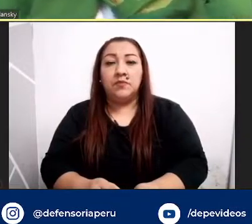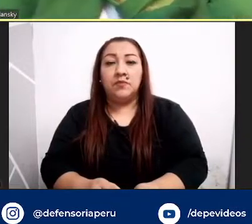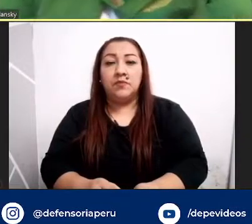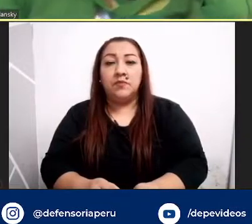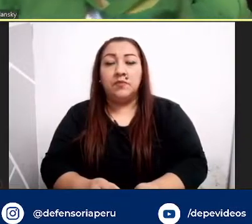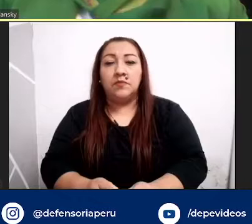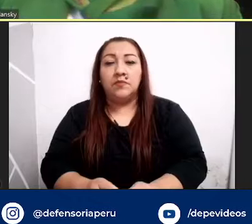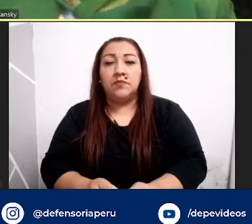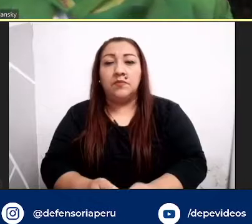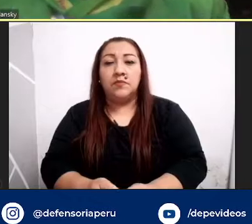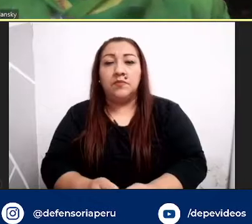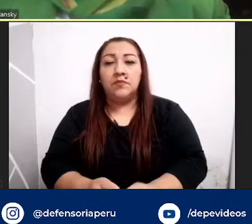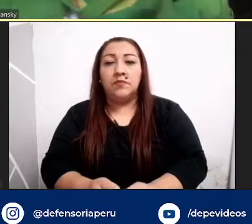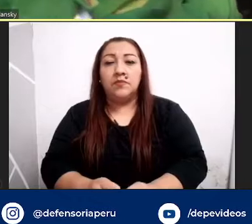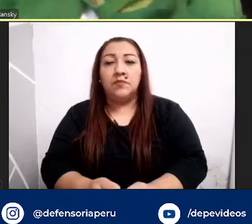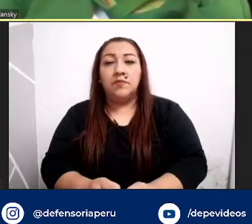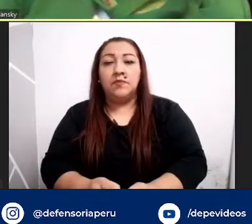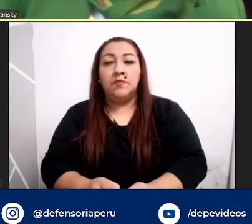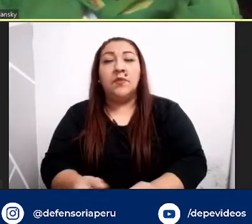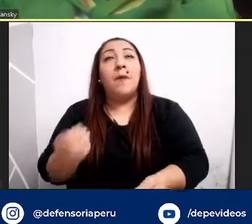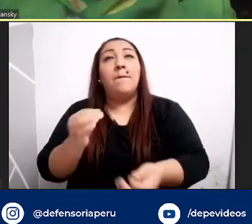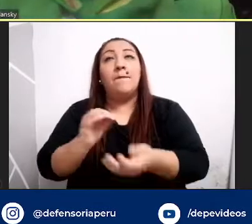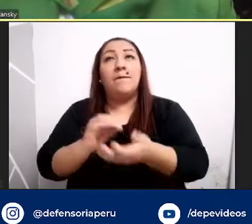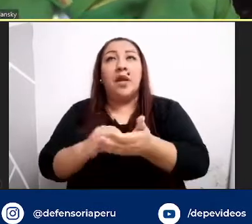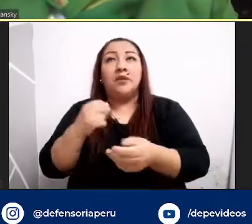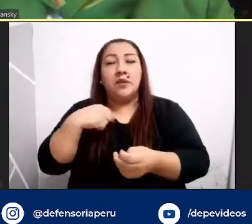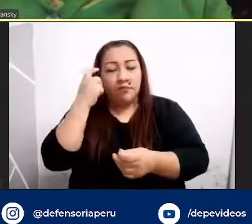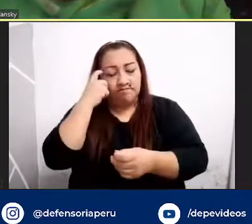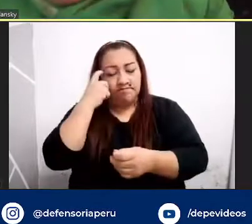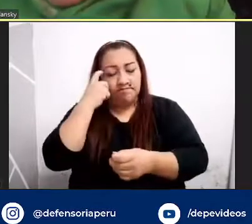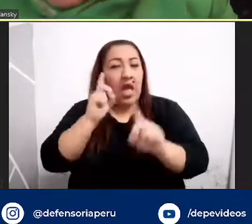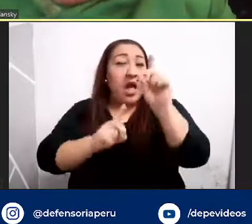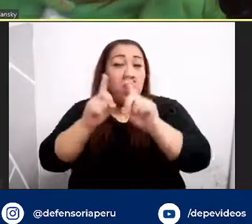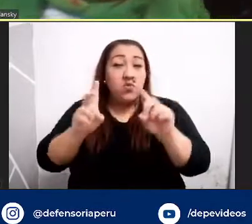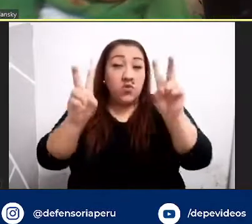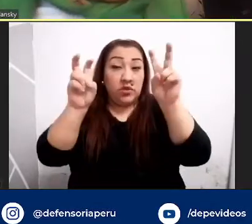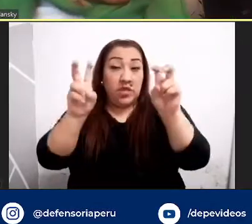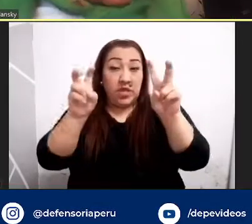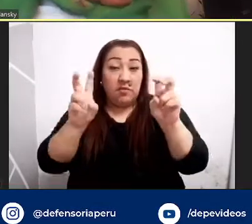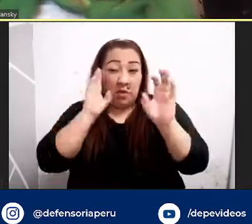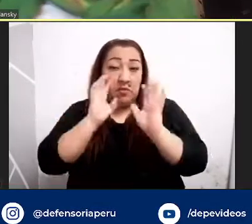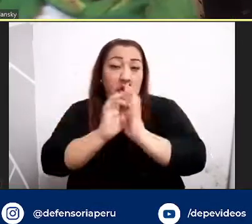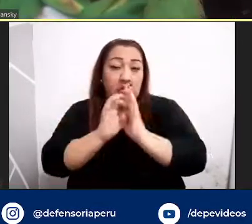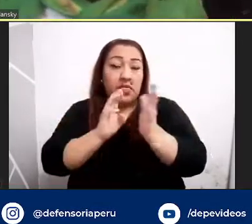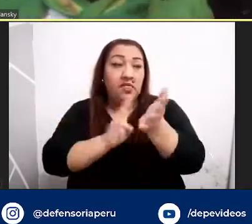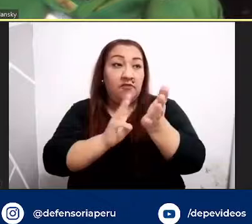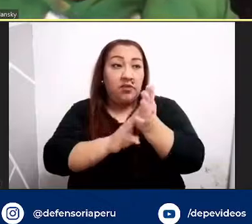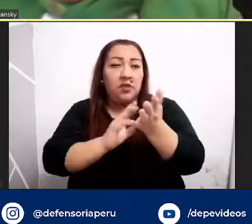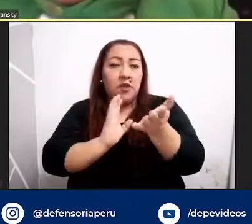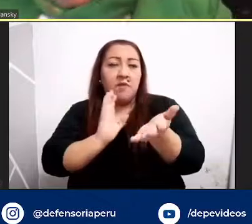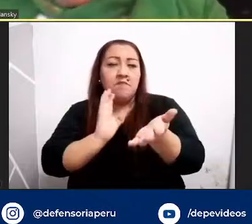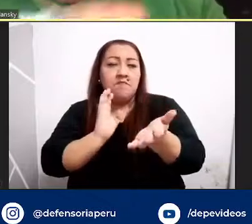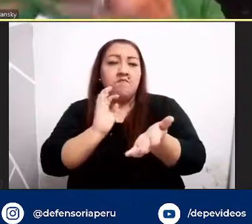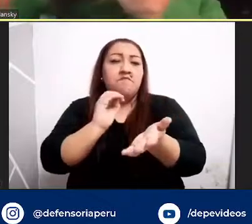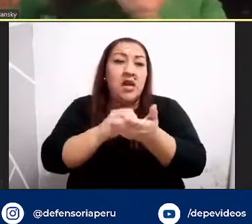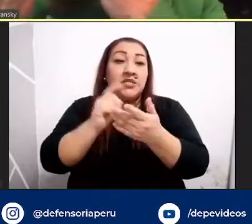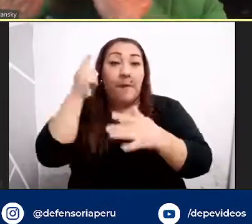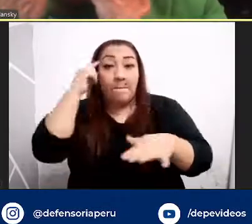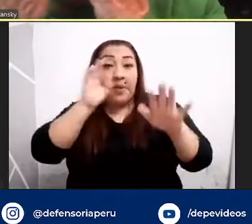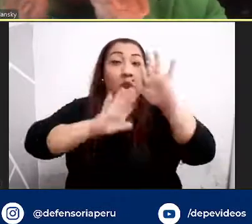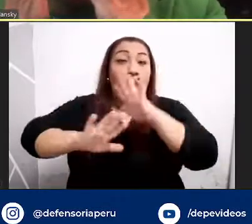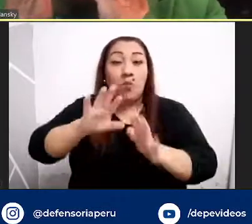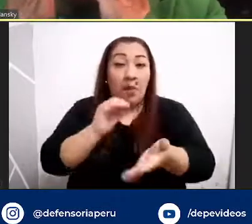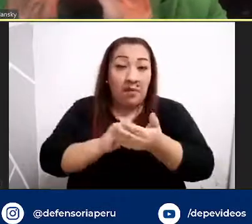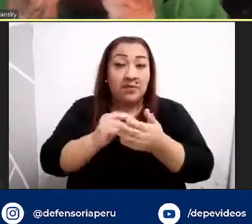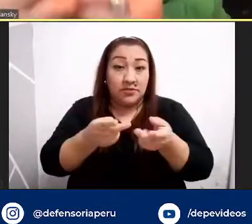si hay temas en los cuales la Defensoría tendría que poner más énfasis y más, yo